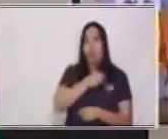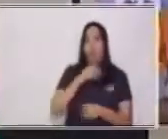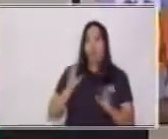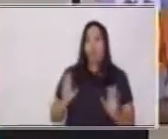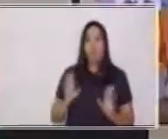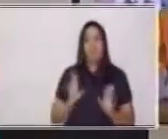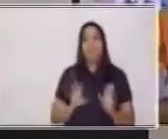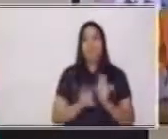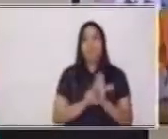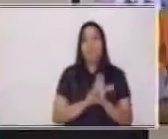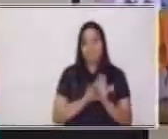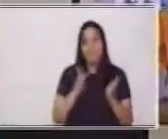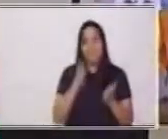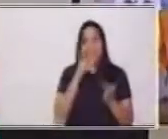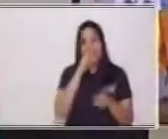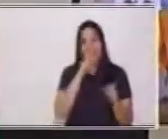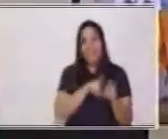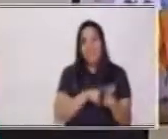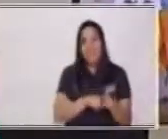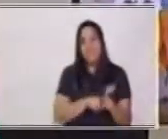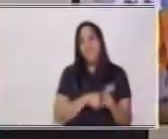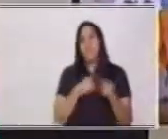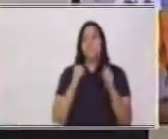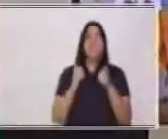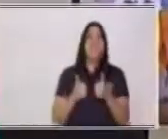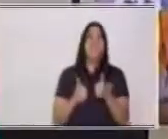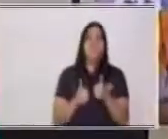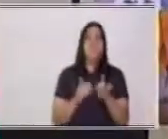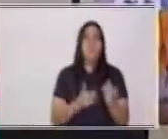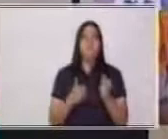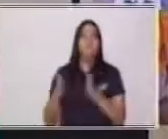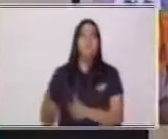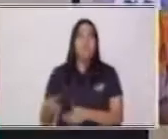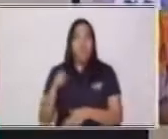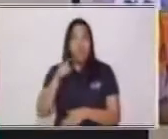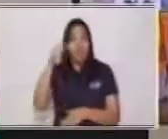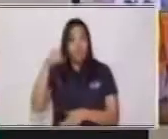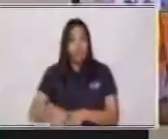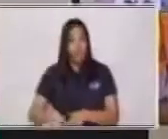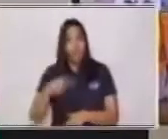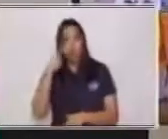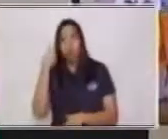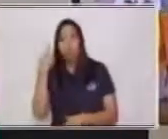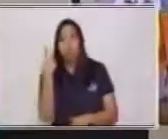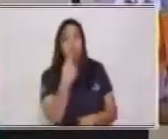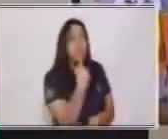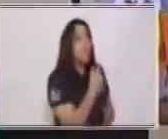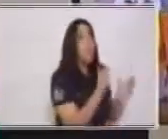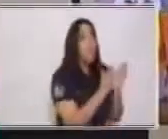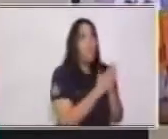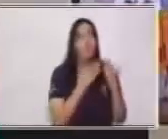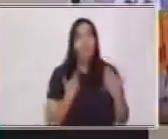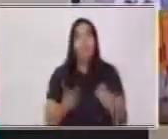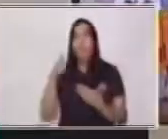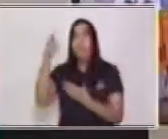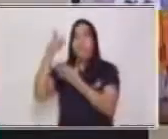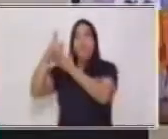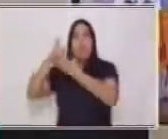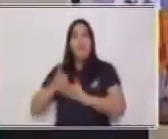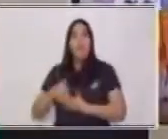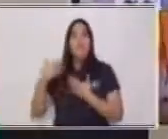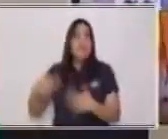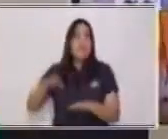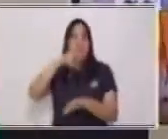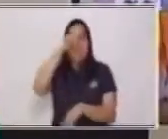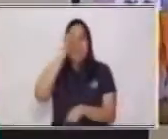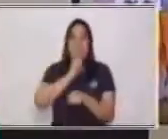excelente. Ahora quiero que ahí donde te encuentres busques tu cuaderno de comunicación y lenguaje y me ayudes a trabajar